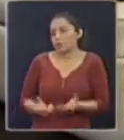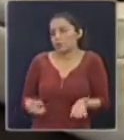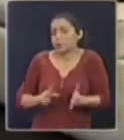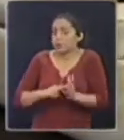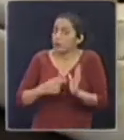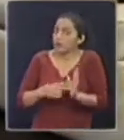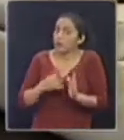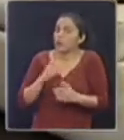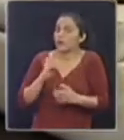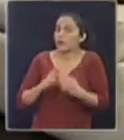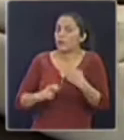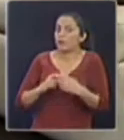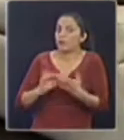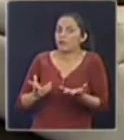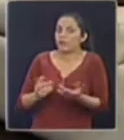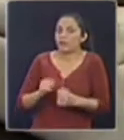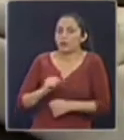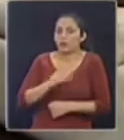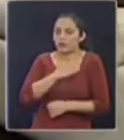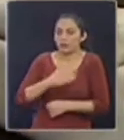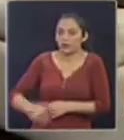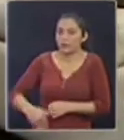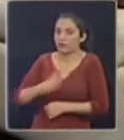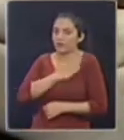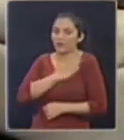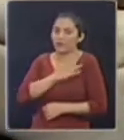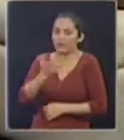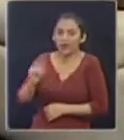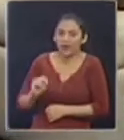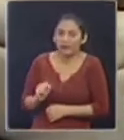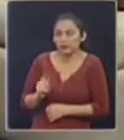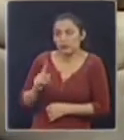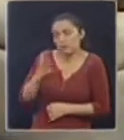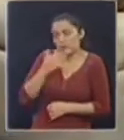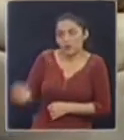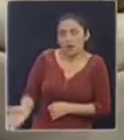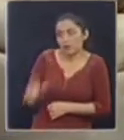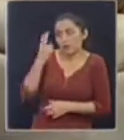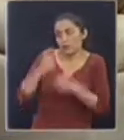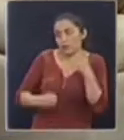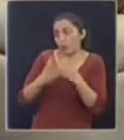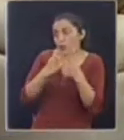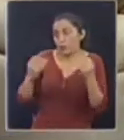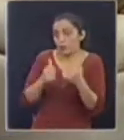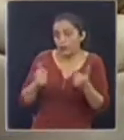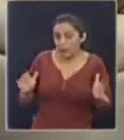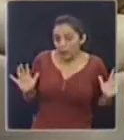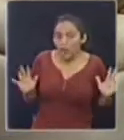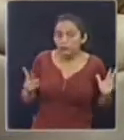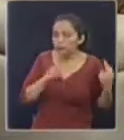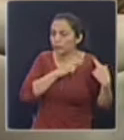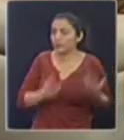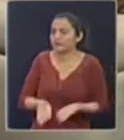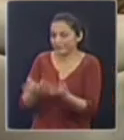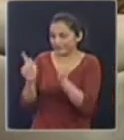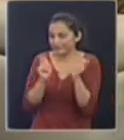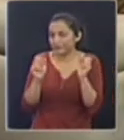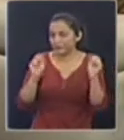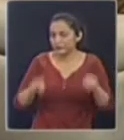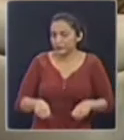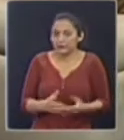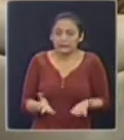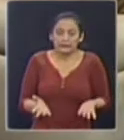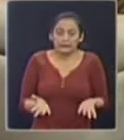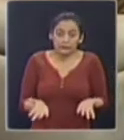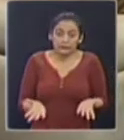sus problemas con la justicia para yo poder delegarle las funciones o renuncie, ¿no? Yo creo que lo que correspondería, por más doloroso